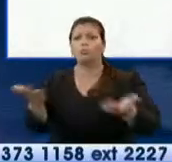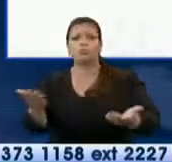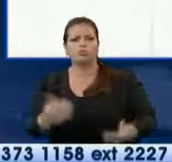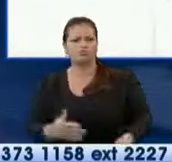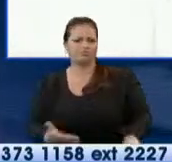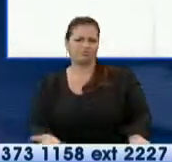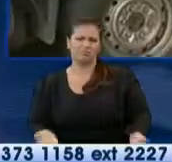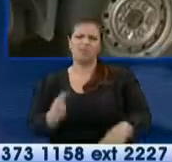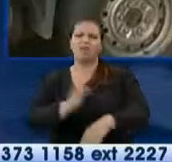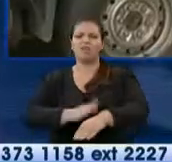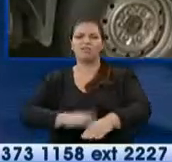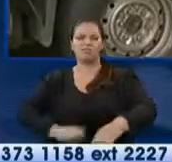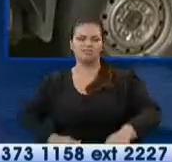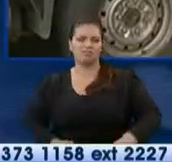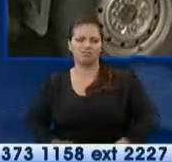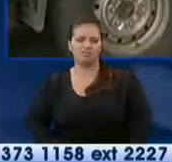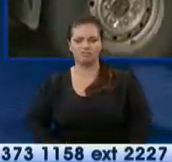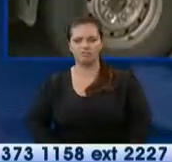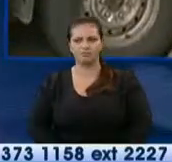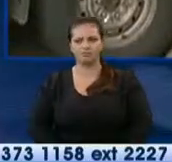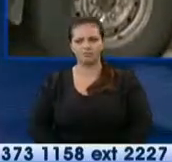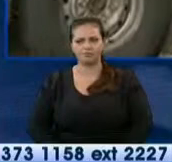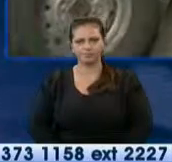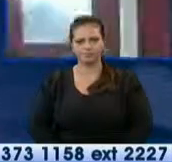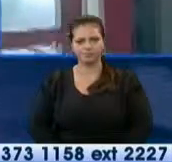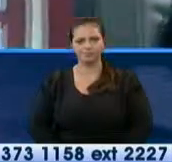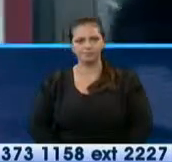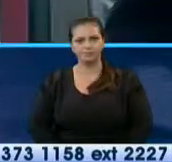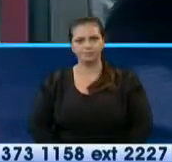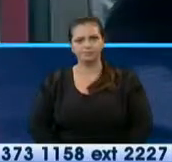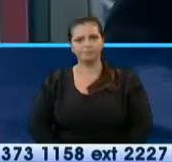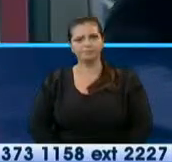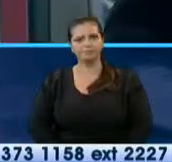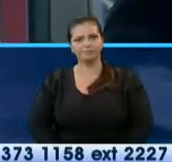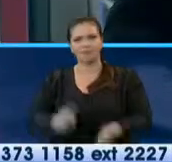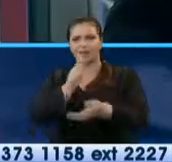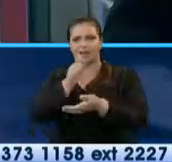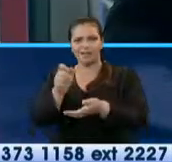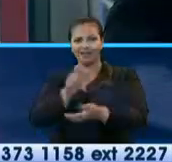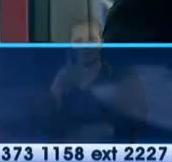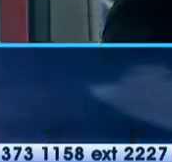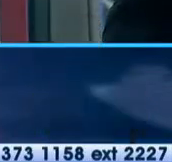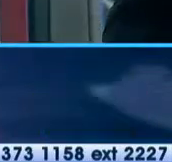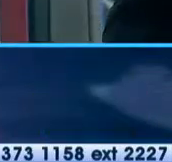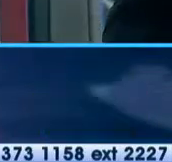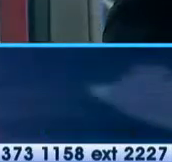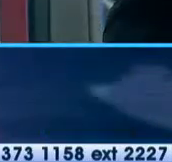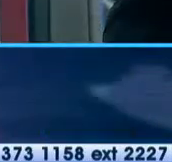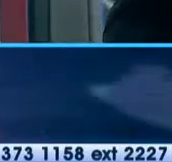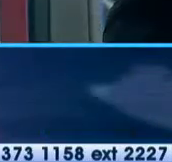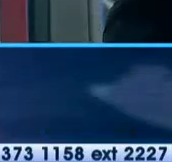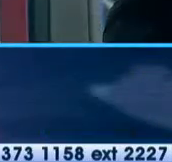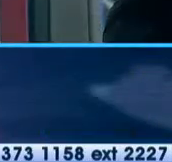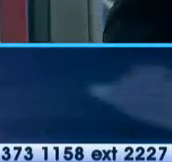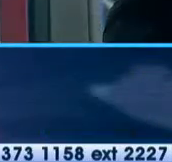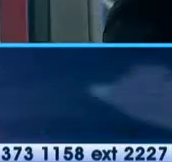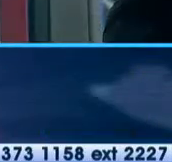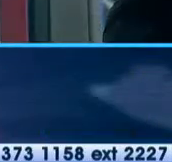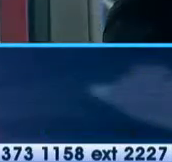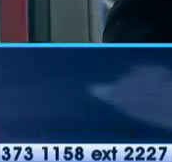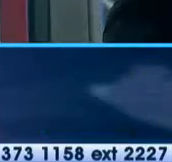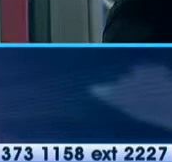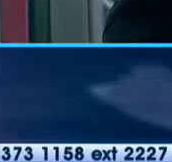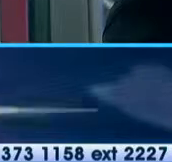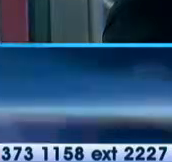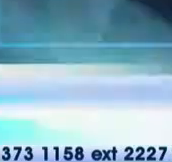a hacer un alto a esta información para enlazarnos con Luxiola Salazar. Mi querida Luxiola, ¿cómo estás? Buenos